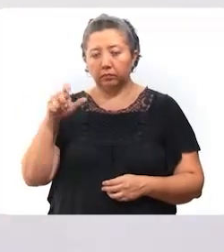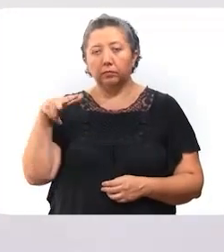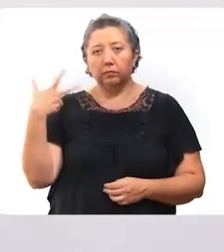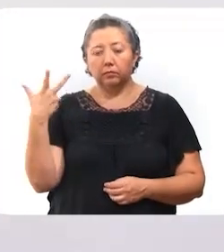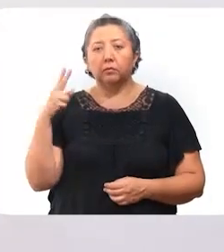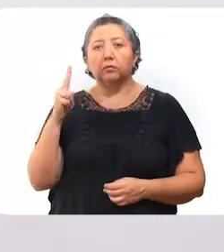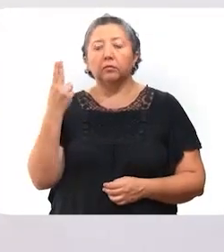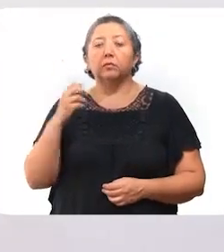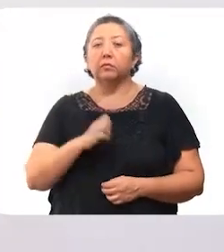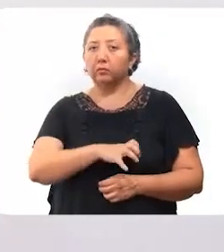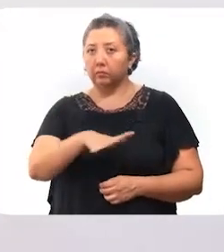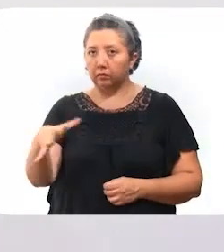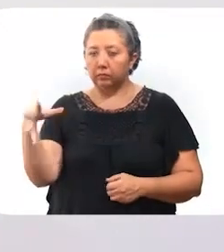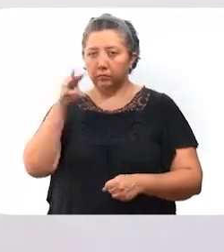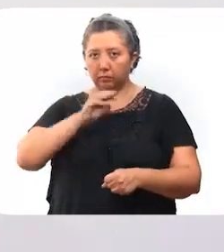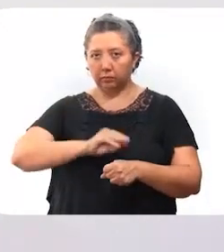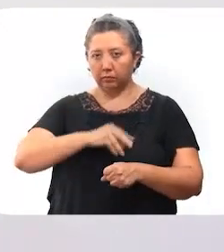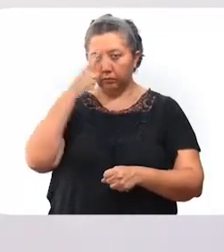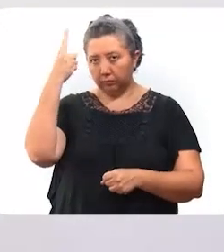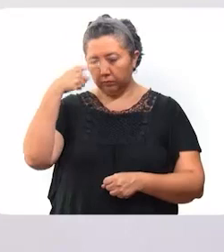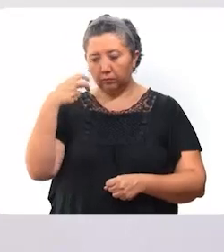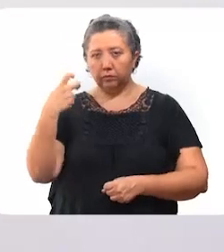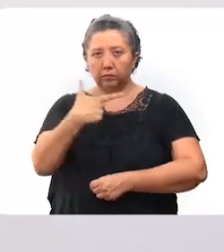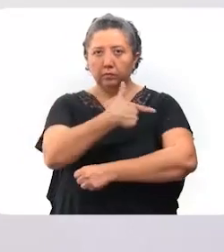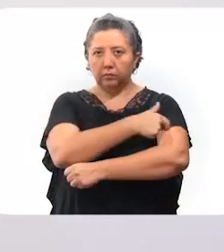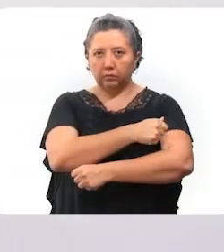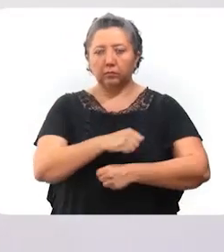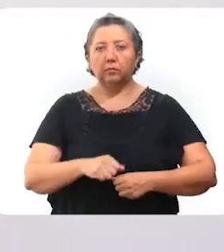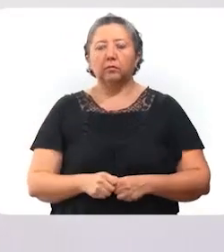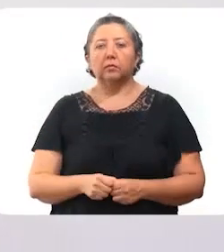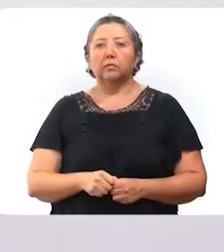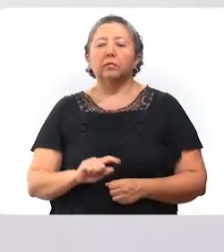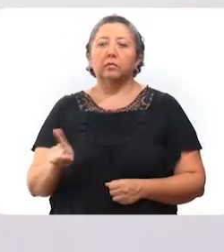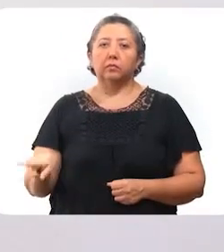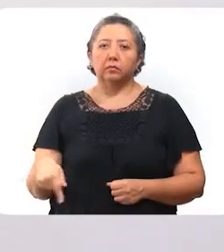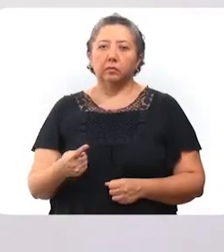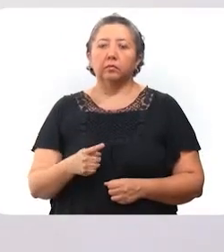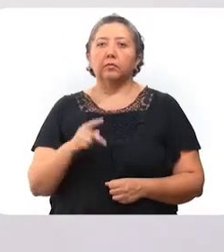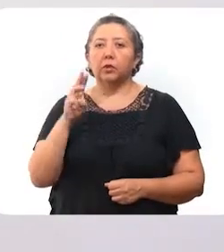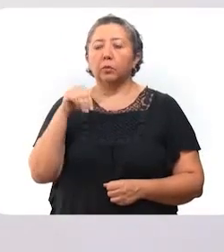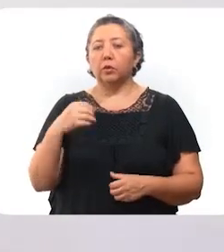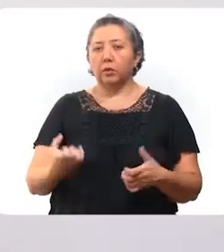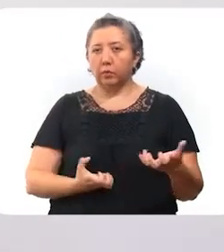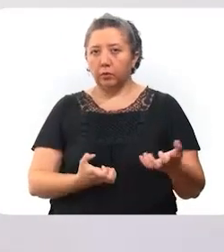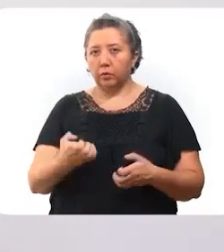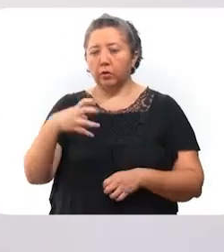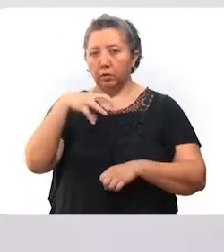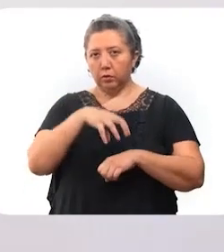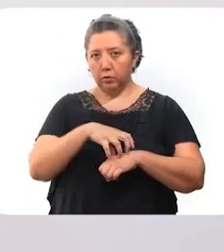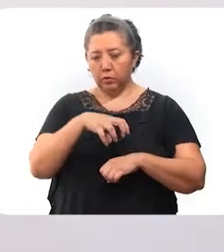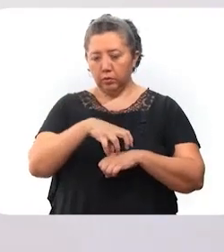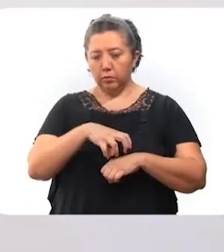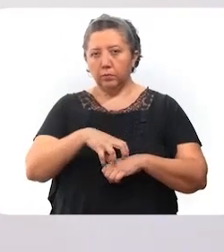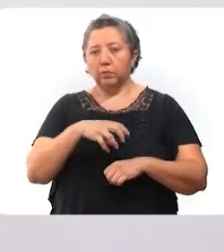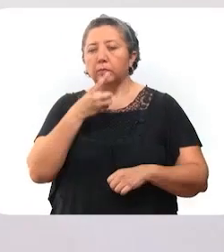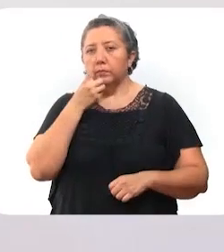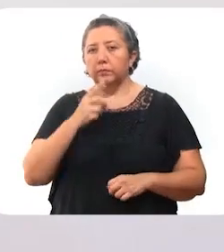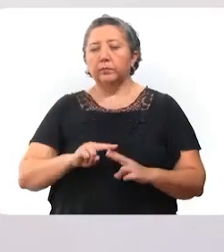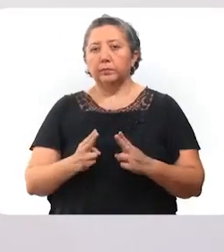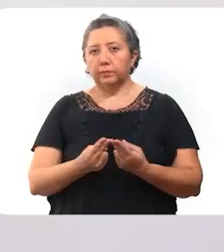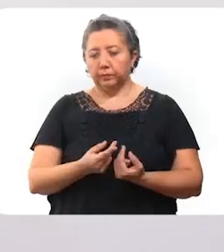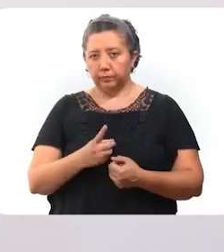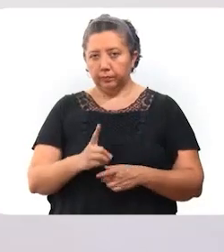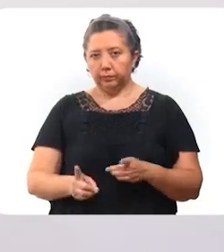noviembre. Los espacios habilitados para este proceso de vacunación son el Multigimnasio Socorro Cerón de la